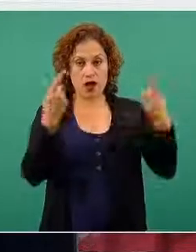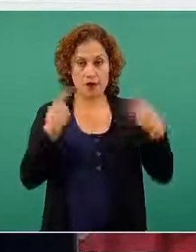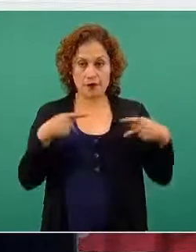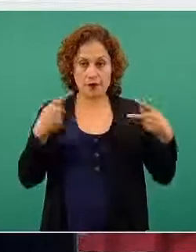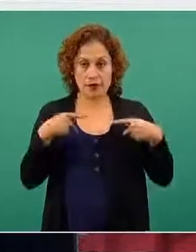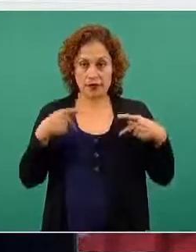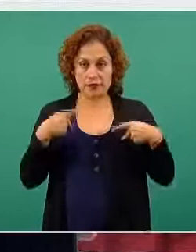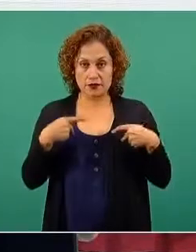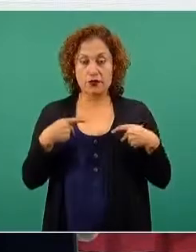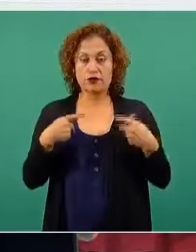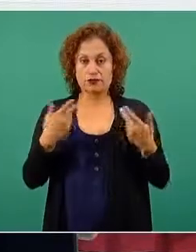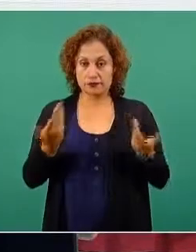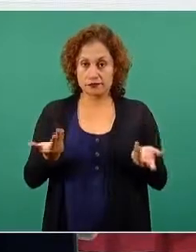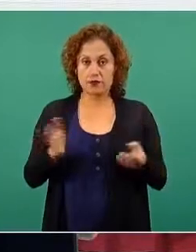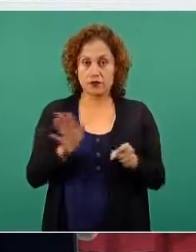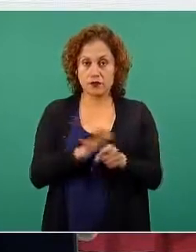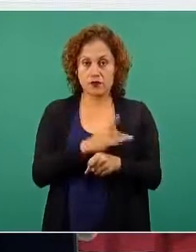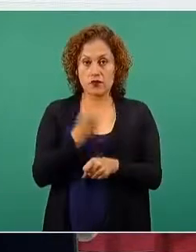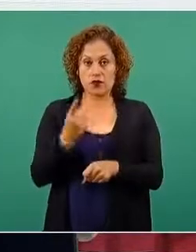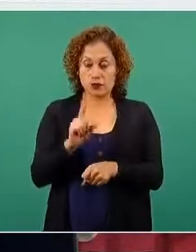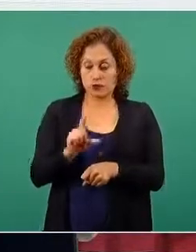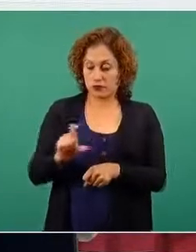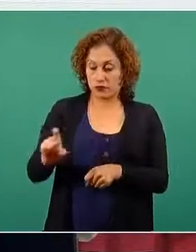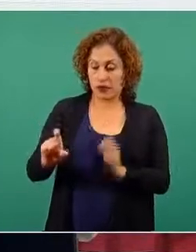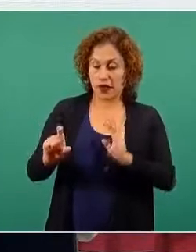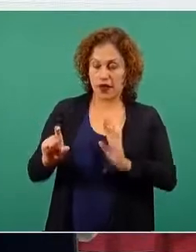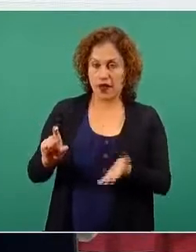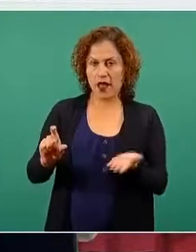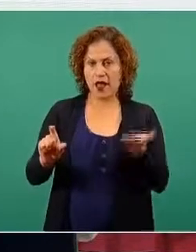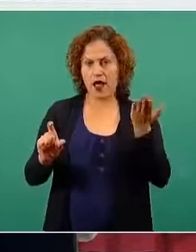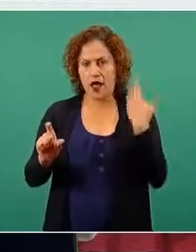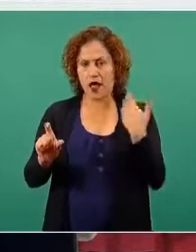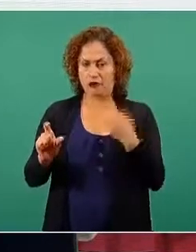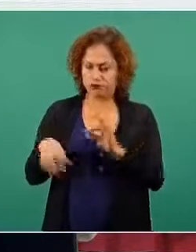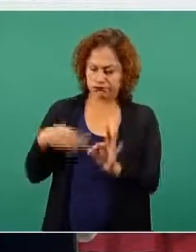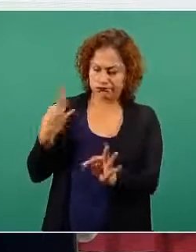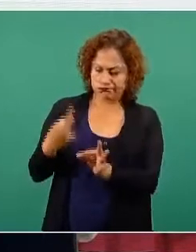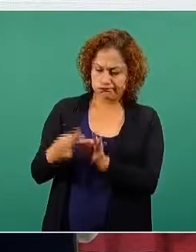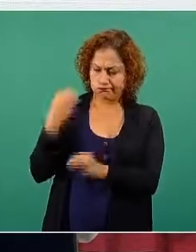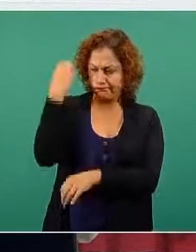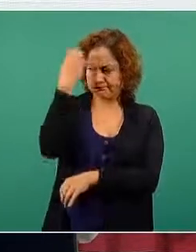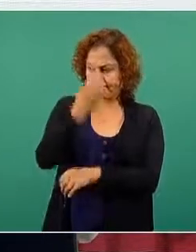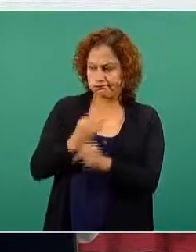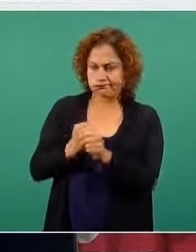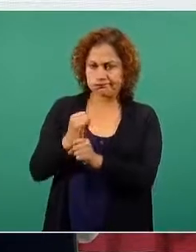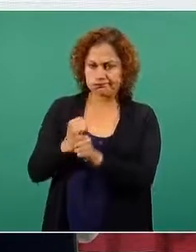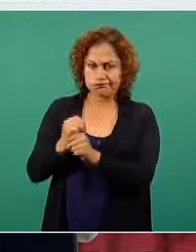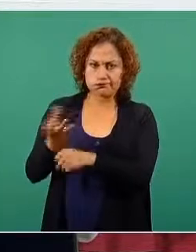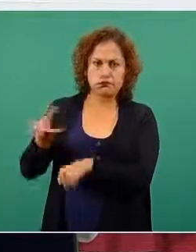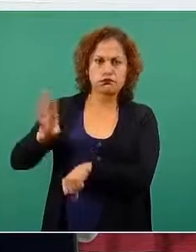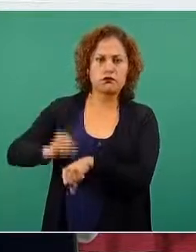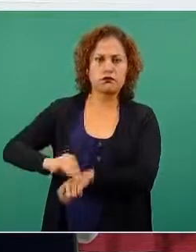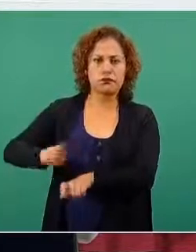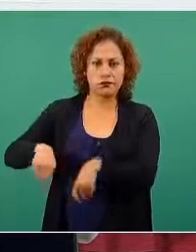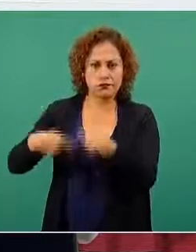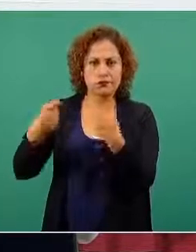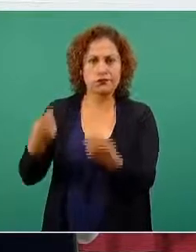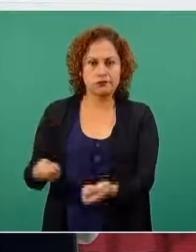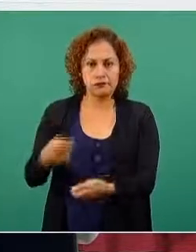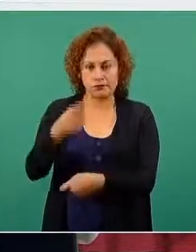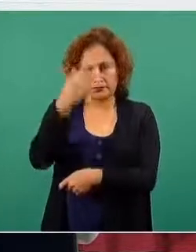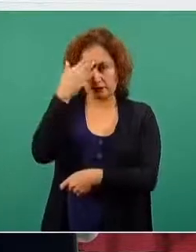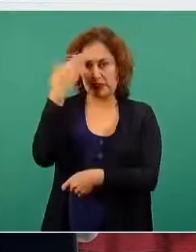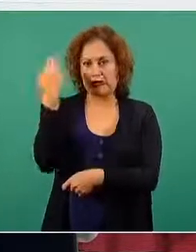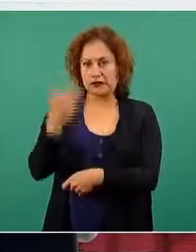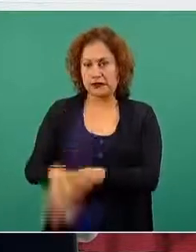los casos su seguridad y ya ha sido previamente demostrada su eficacia. Para las pruebas de liberación son 15 pruebas